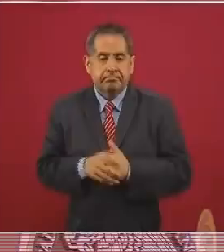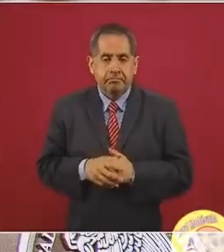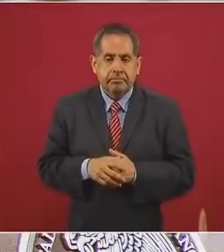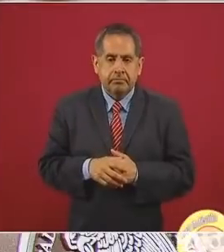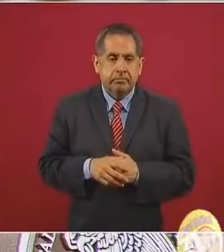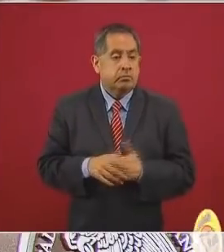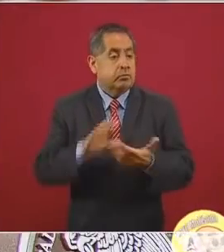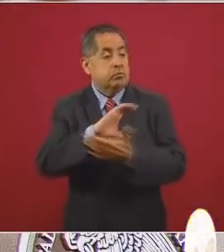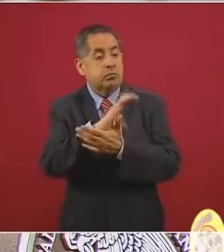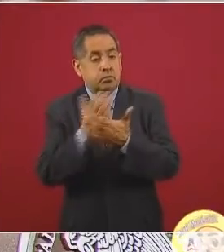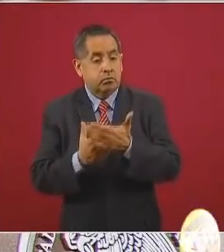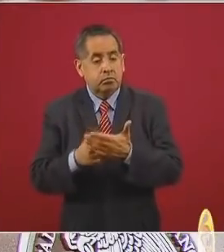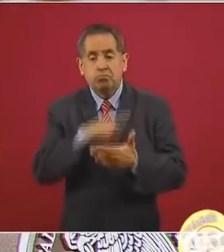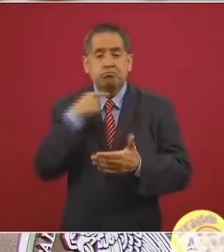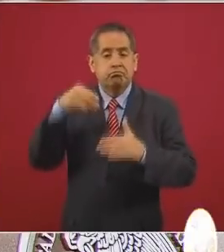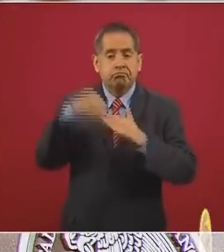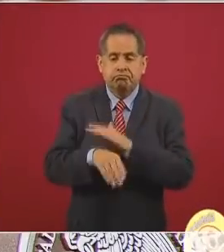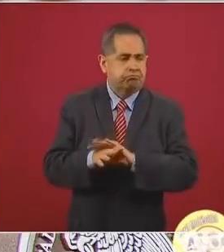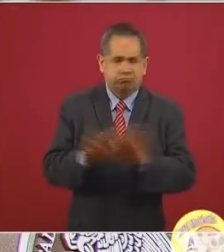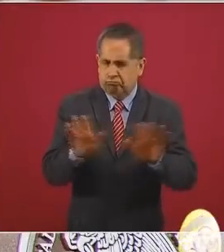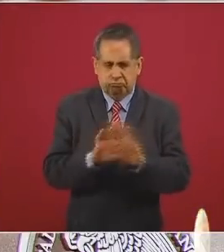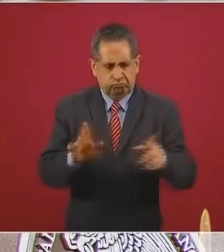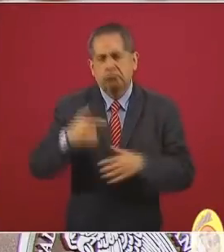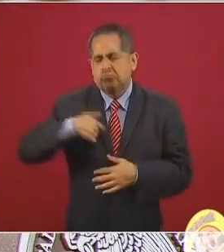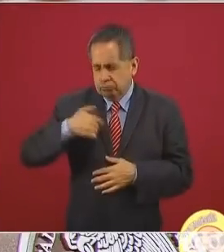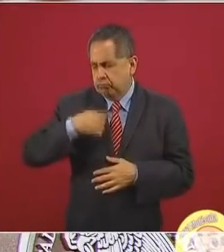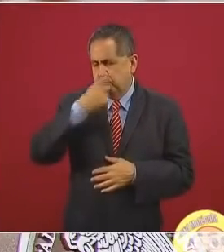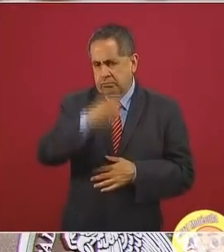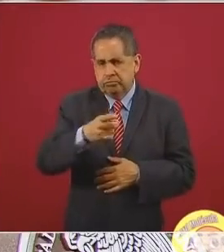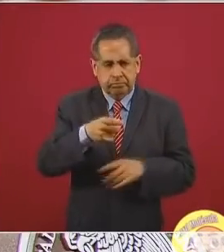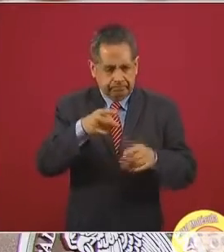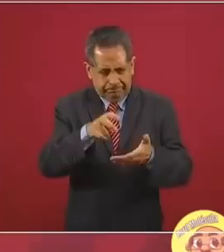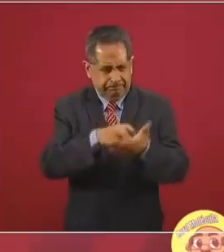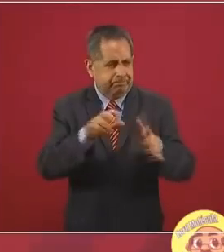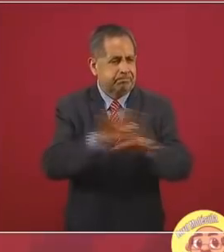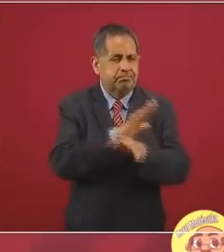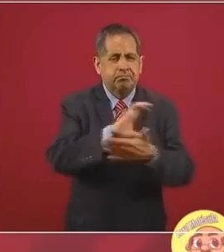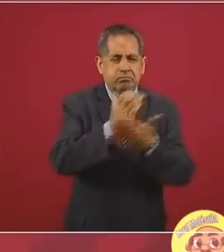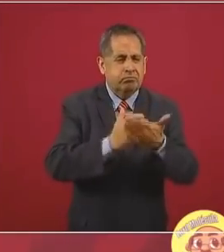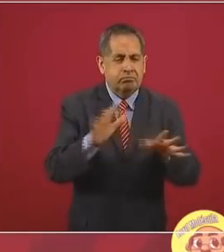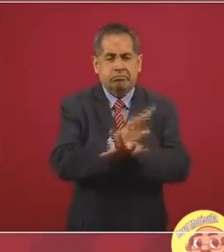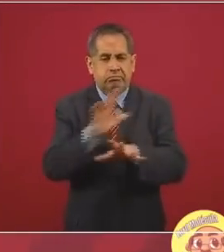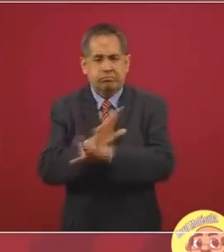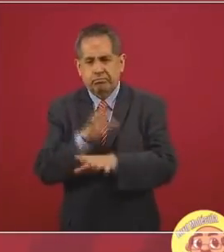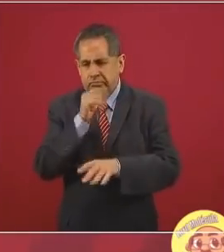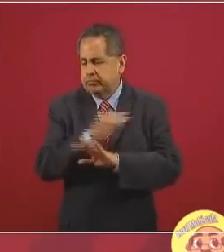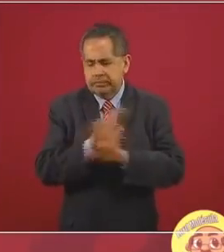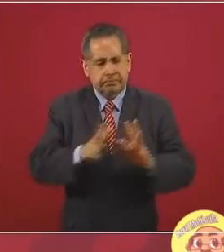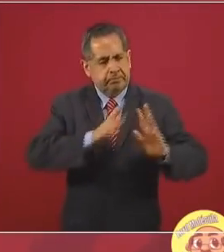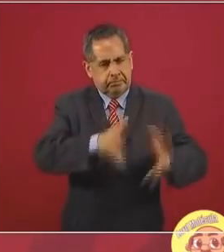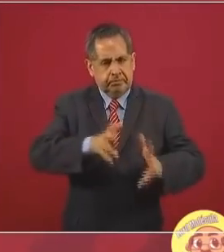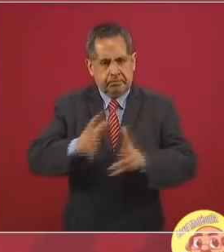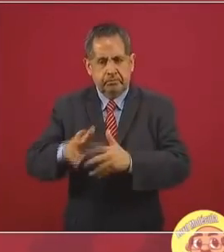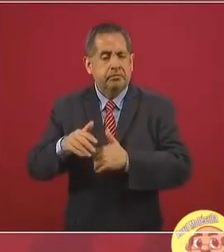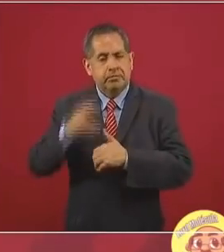afecta a los contratos. Nosotros hemos hecho el compromiso de no modificar los contratos, las